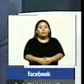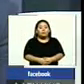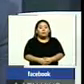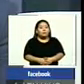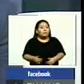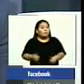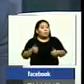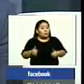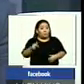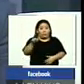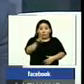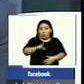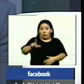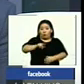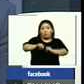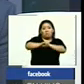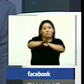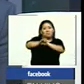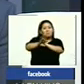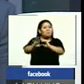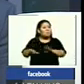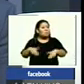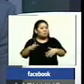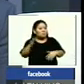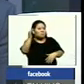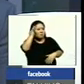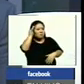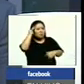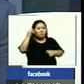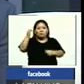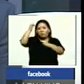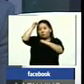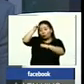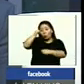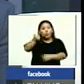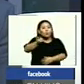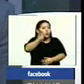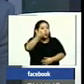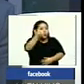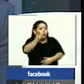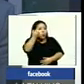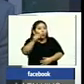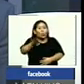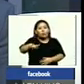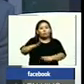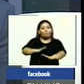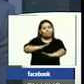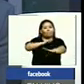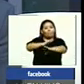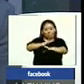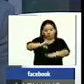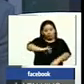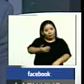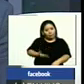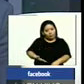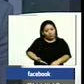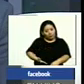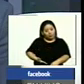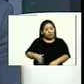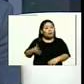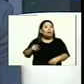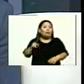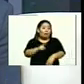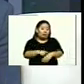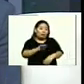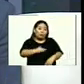Bien, y este lunes se lanzó una campaña con el fin de concientizar a los adolescentes del uso de métodos anticonceptivos y el embarazo